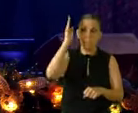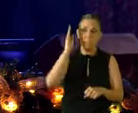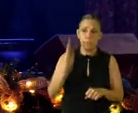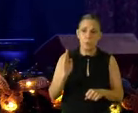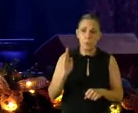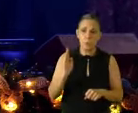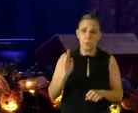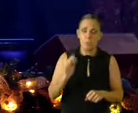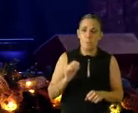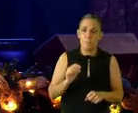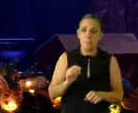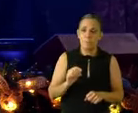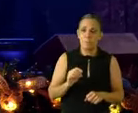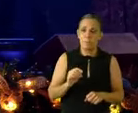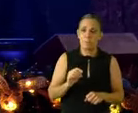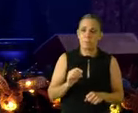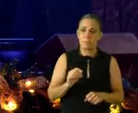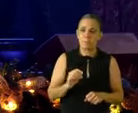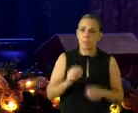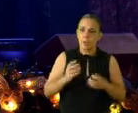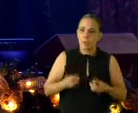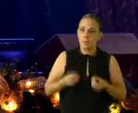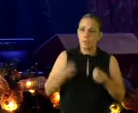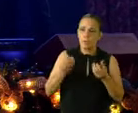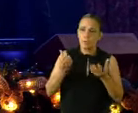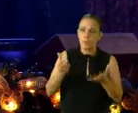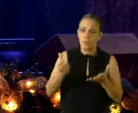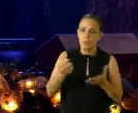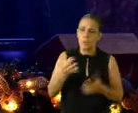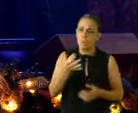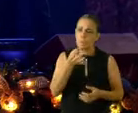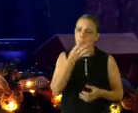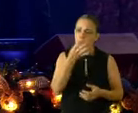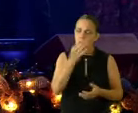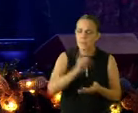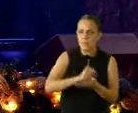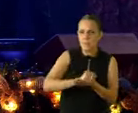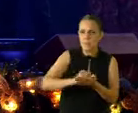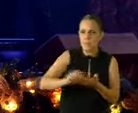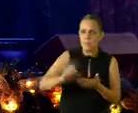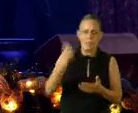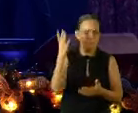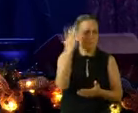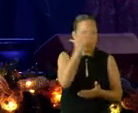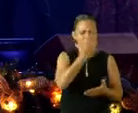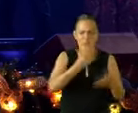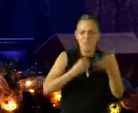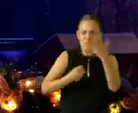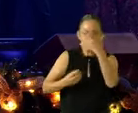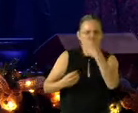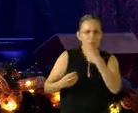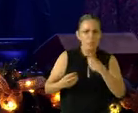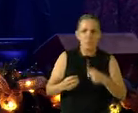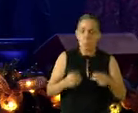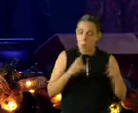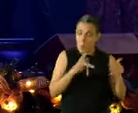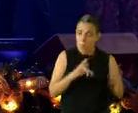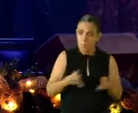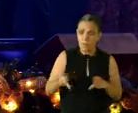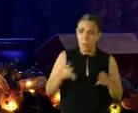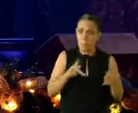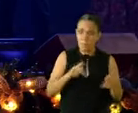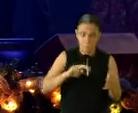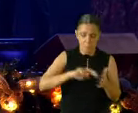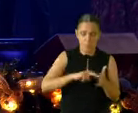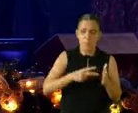un presbítero, dio la Santa Cena, allí lloró todo el mundo, aquello fue precioso. El propósito de rompimiento en todas